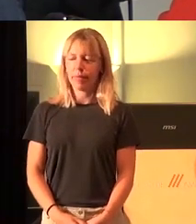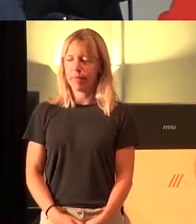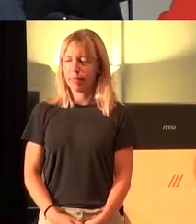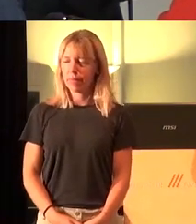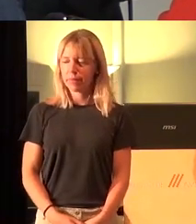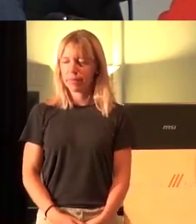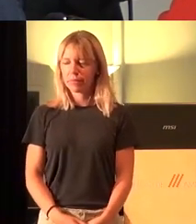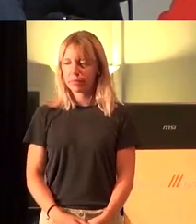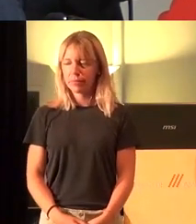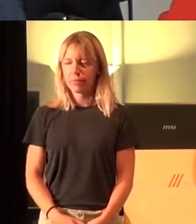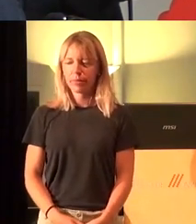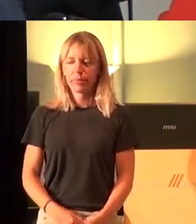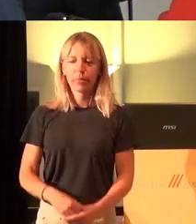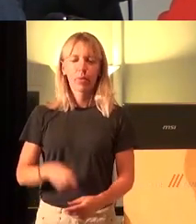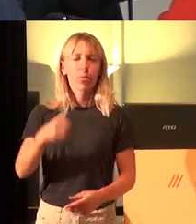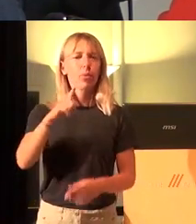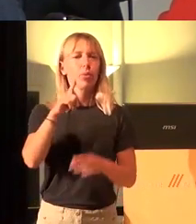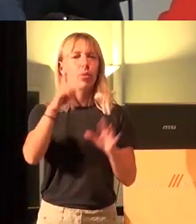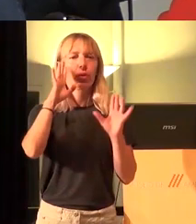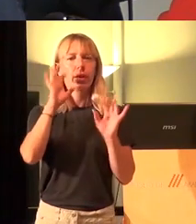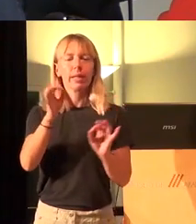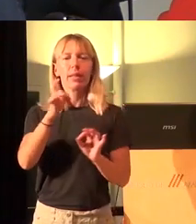Por una parte, ¿cómo crees tú